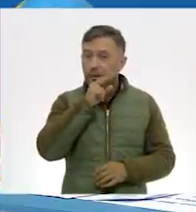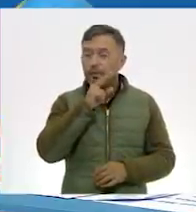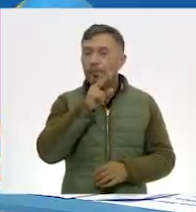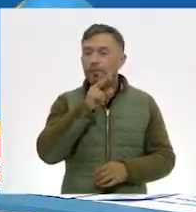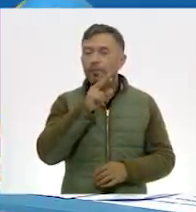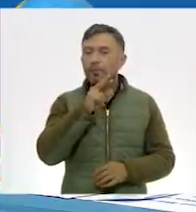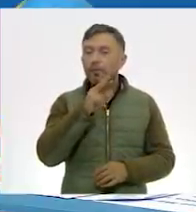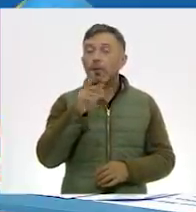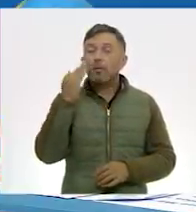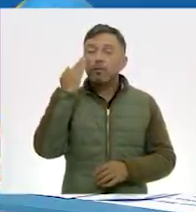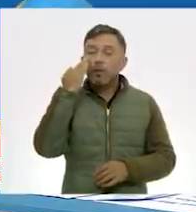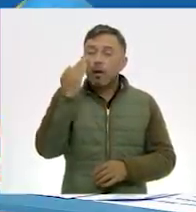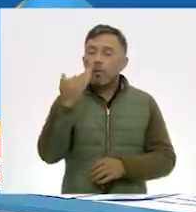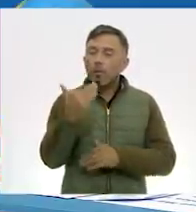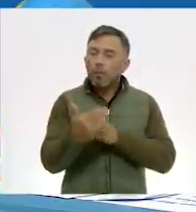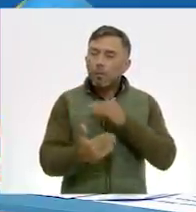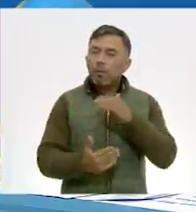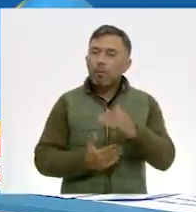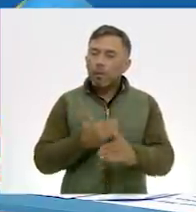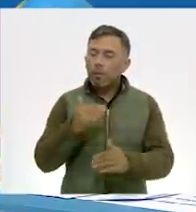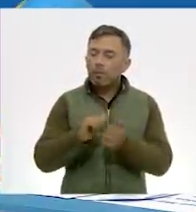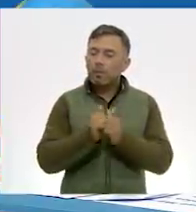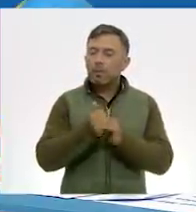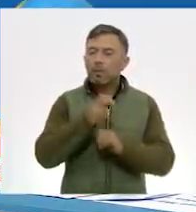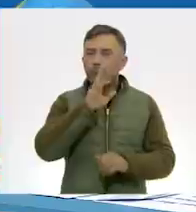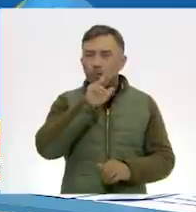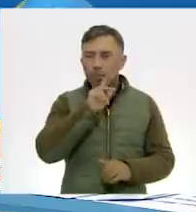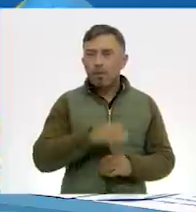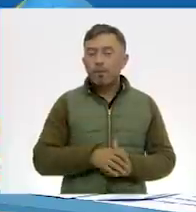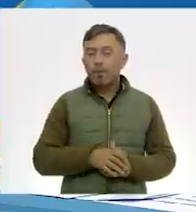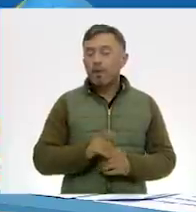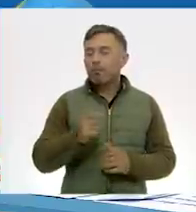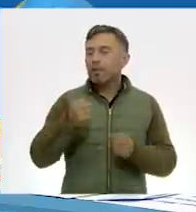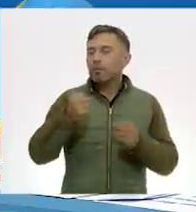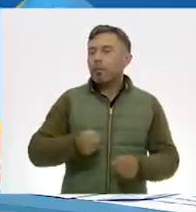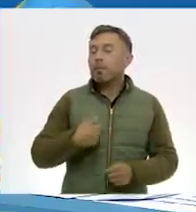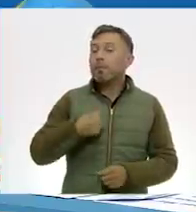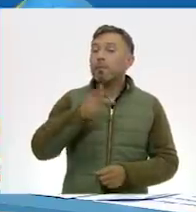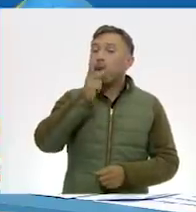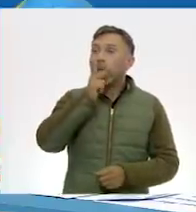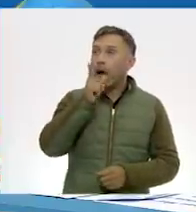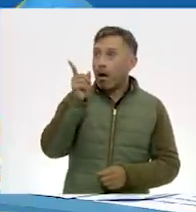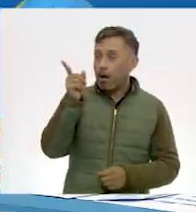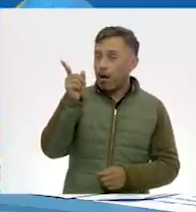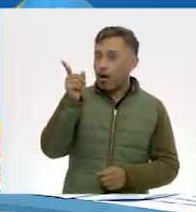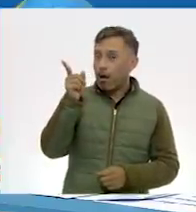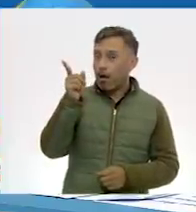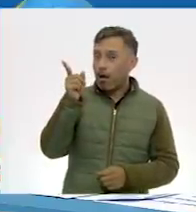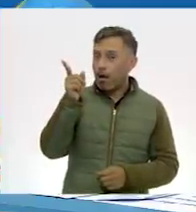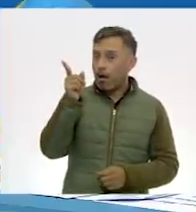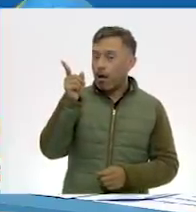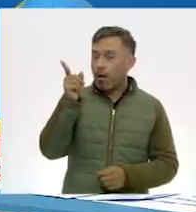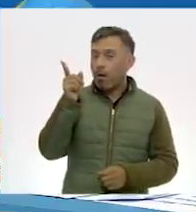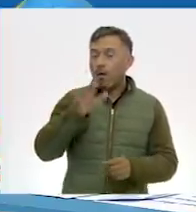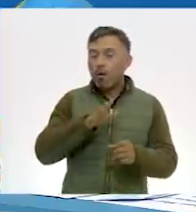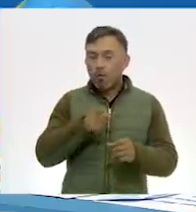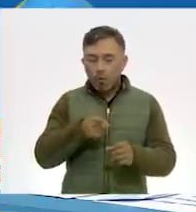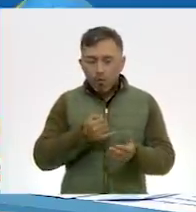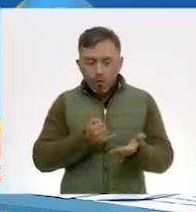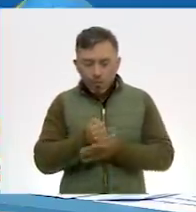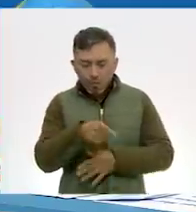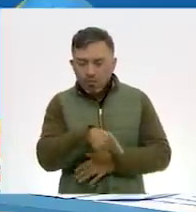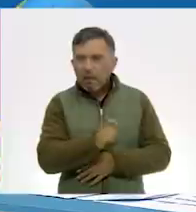medida que el tiempo pasaba. Era indudable que mi padre no sabía qué partido tomar respecto a